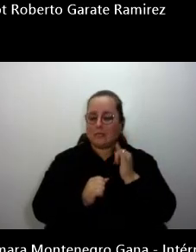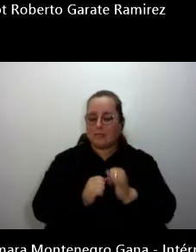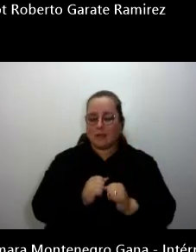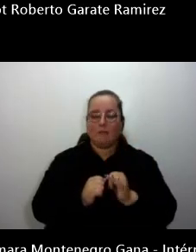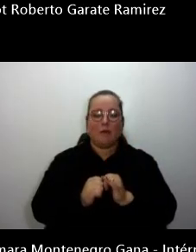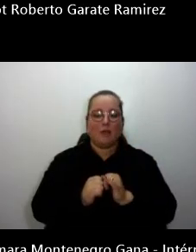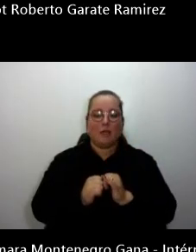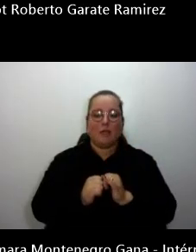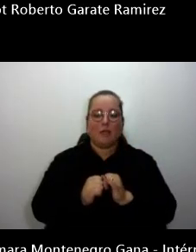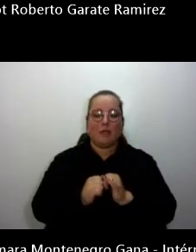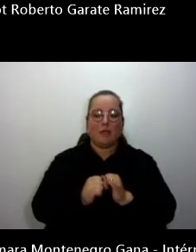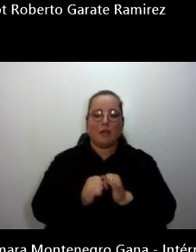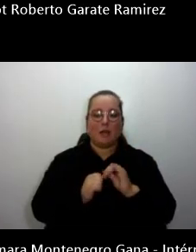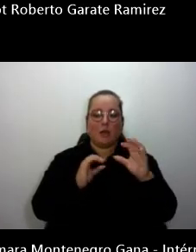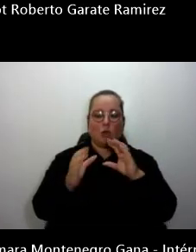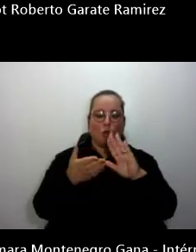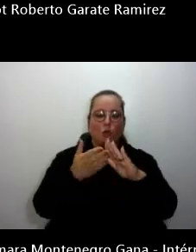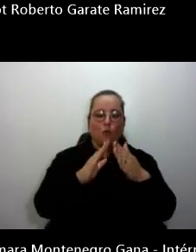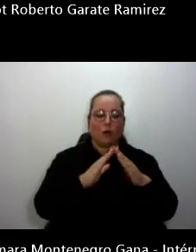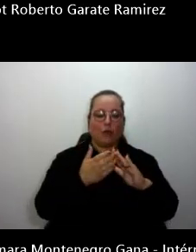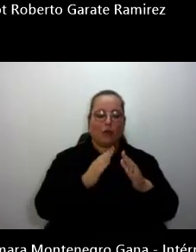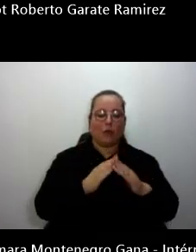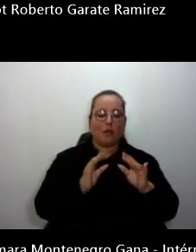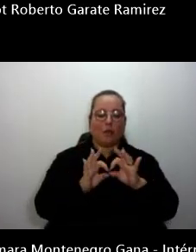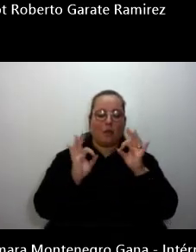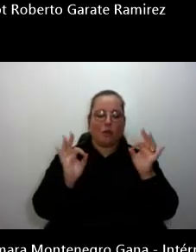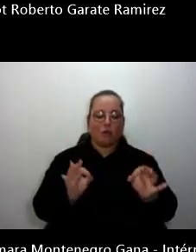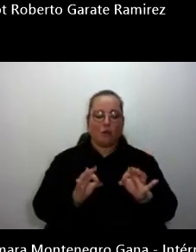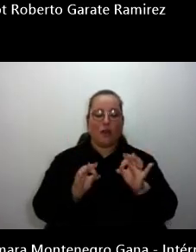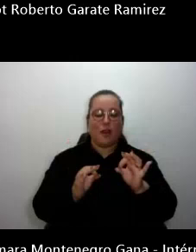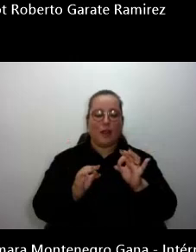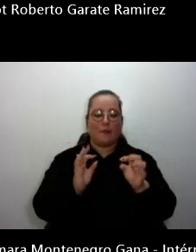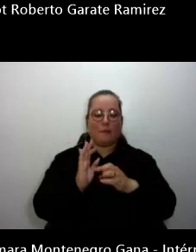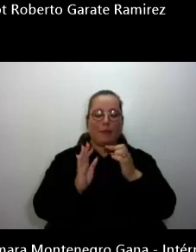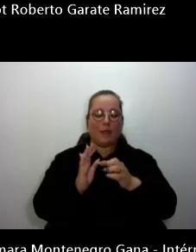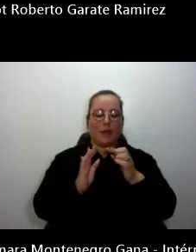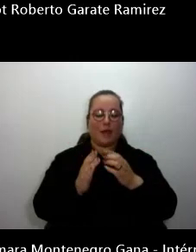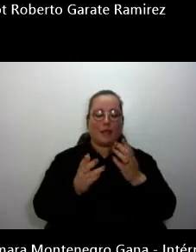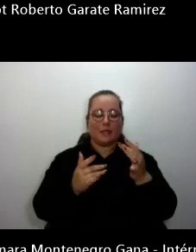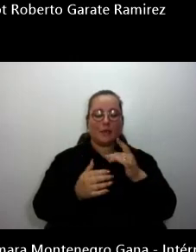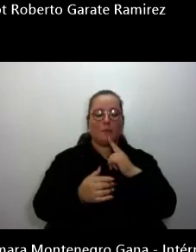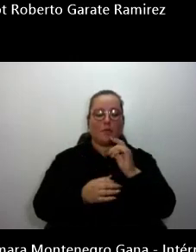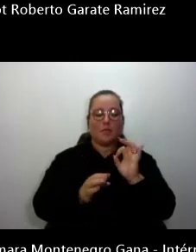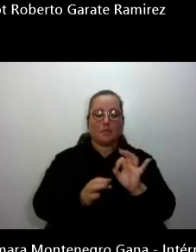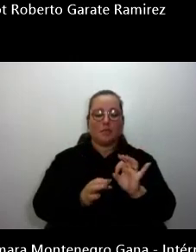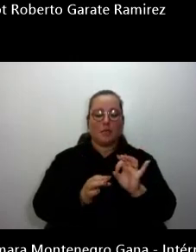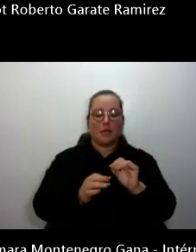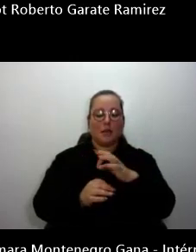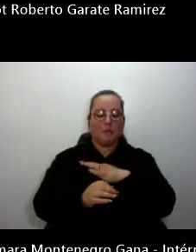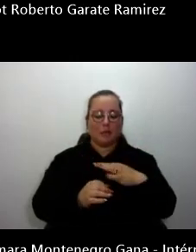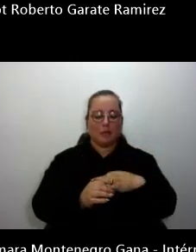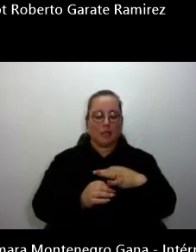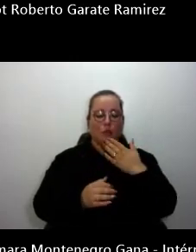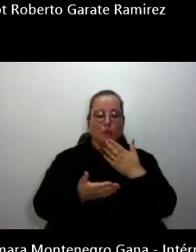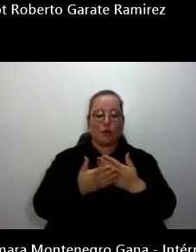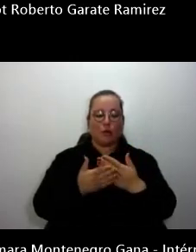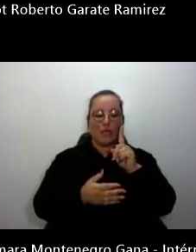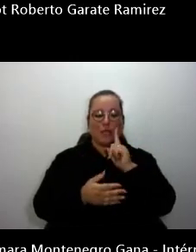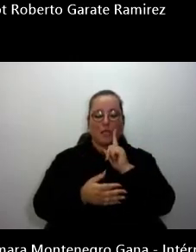la página de comunidad escolar y la página de educación especial y las páginas ministeriales, ¿cierto? En comunidad escolar es donde encontramos